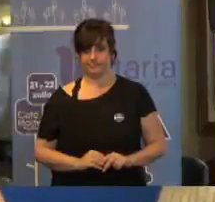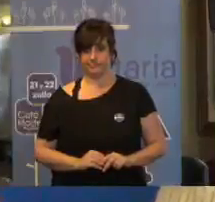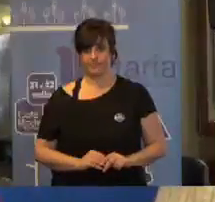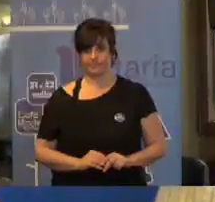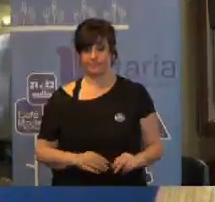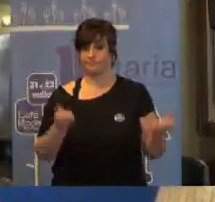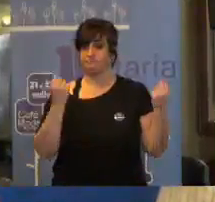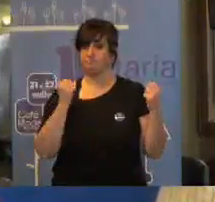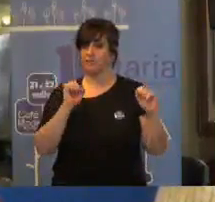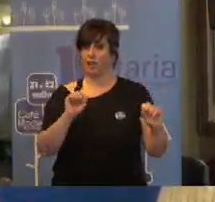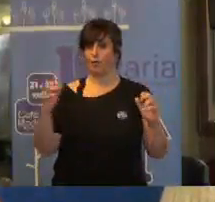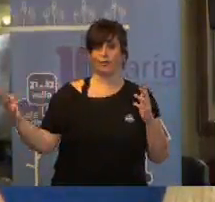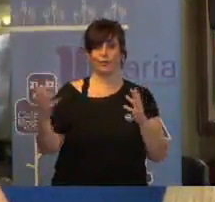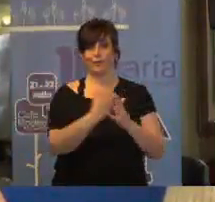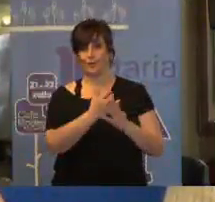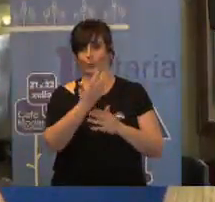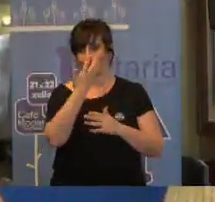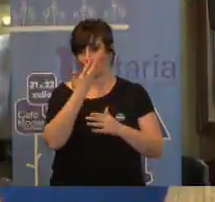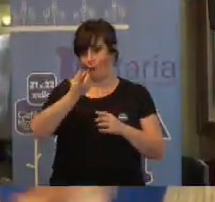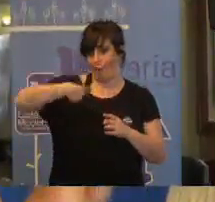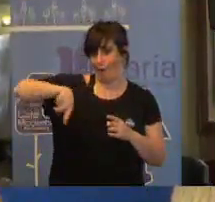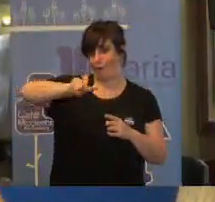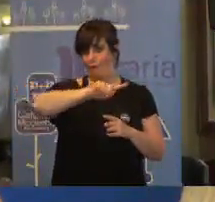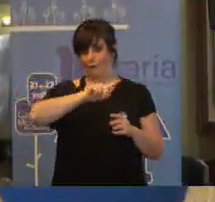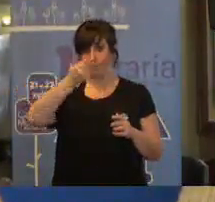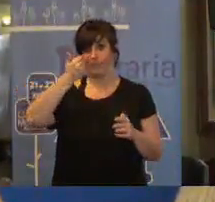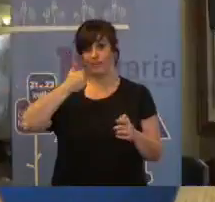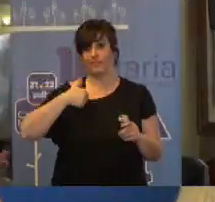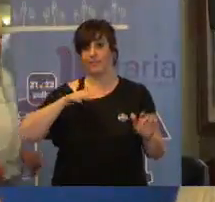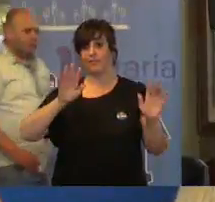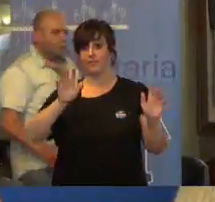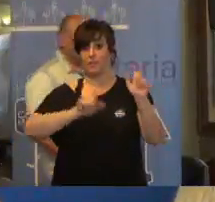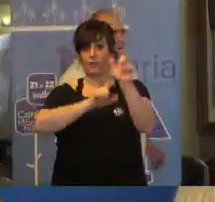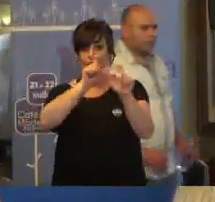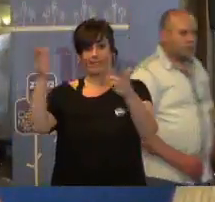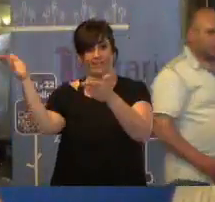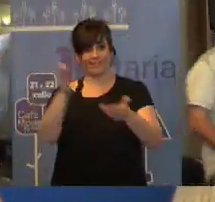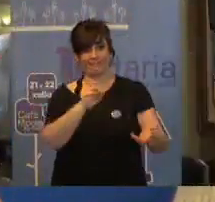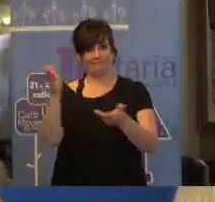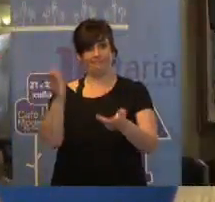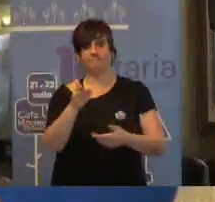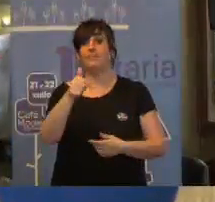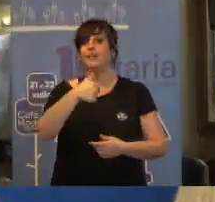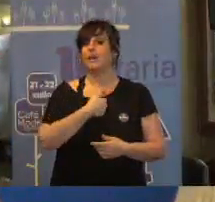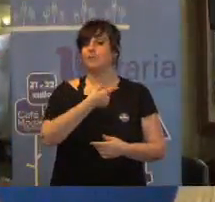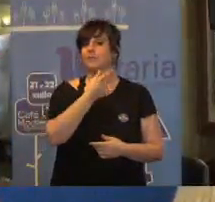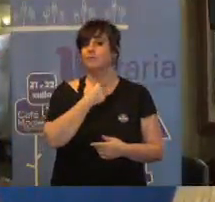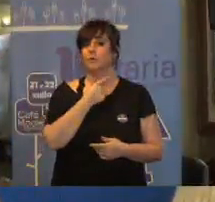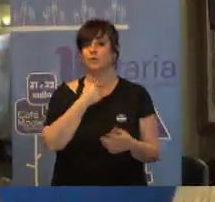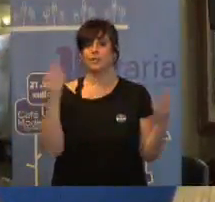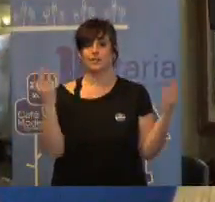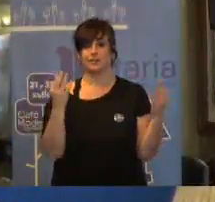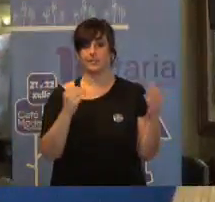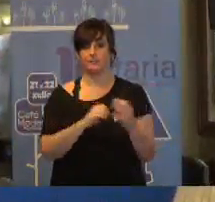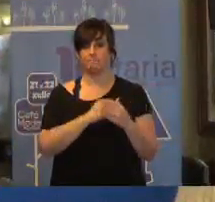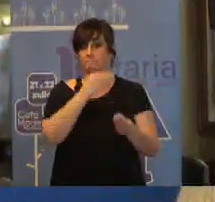Inda que casi todos somos da casa, todos nos coñecemos, pero como hai xente convidada, pois gustaríame simplemente facer